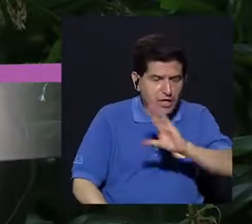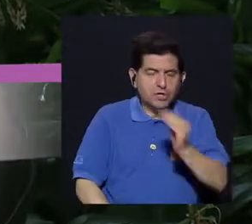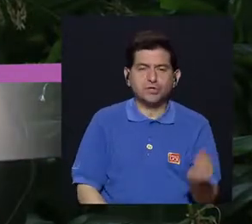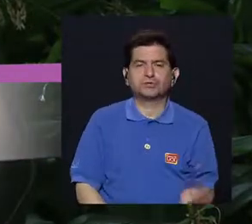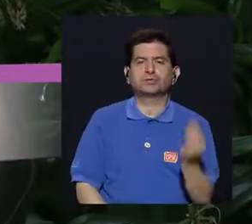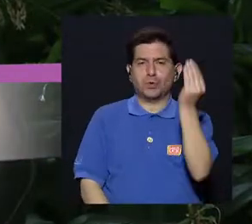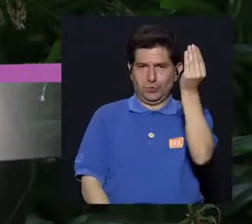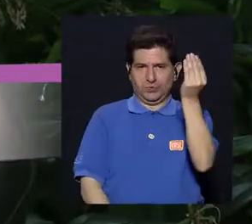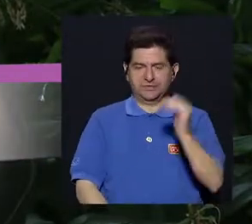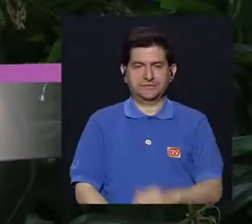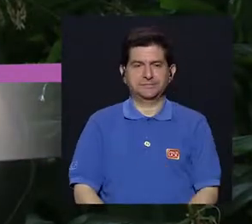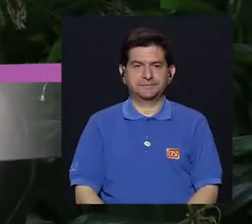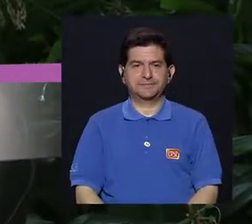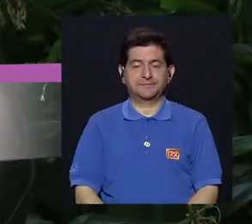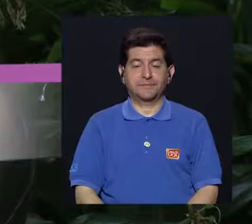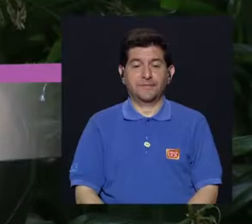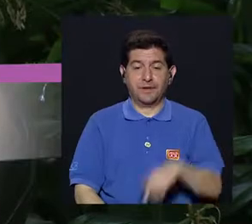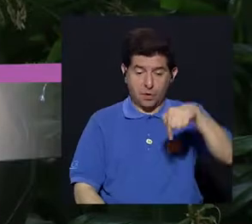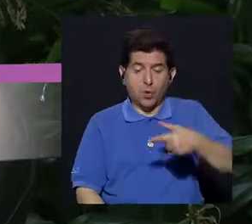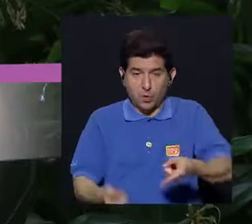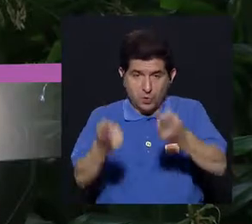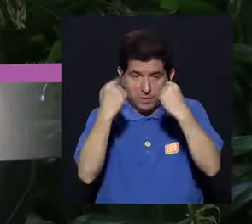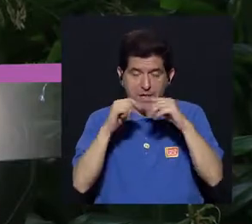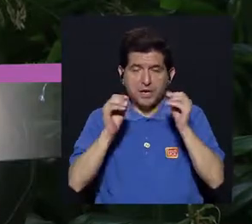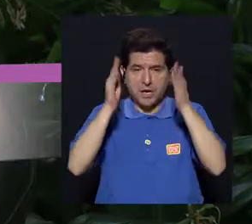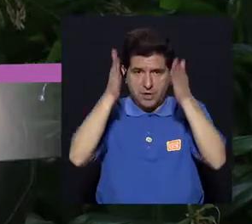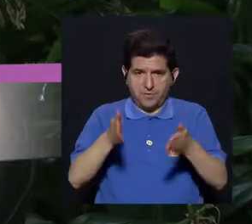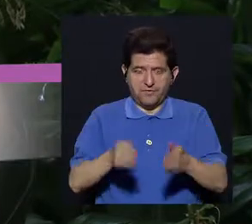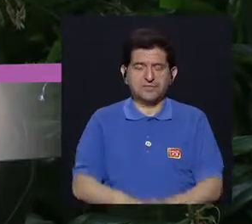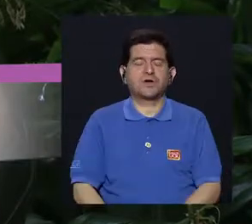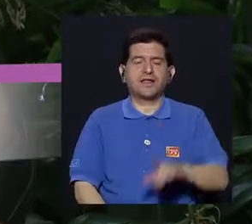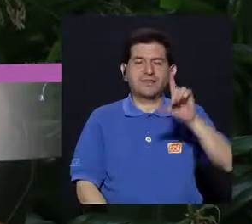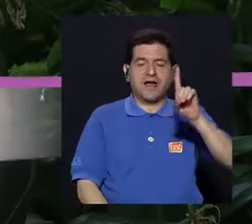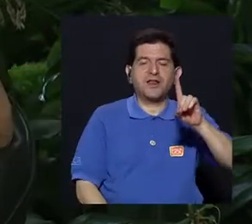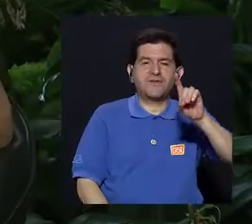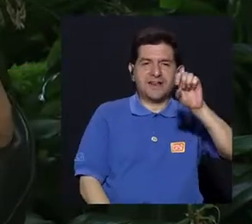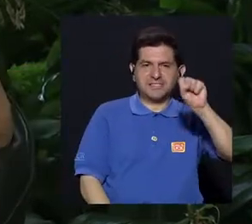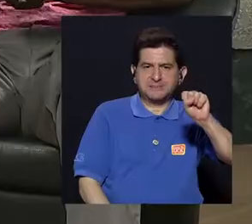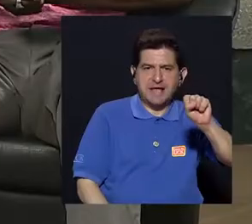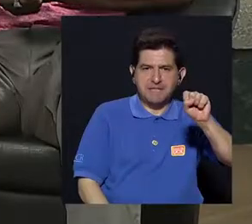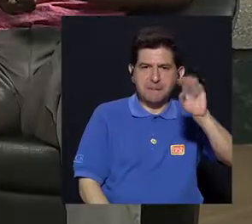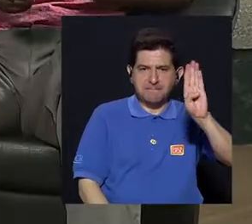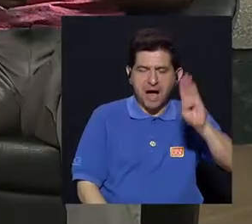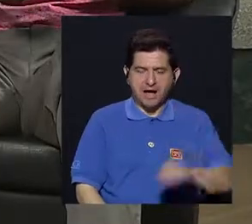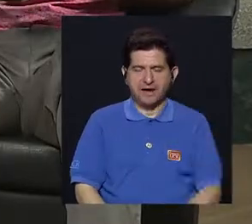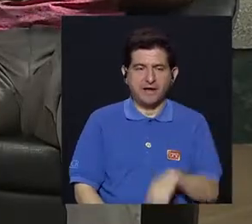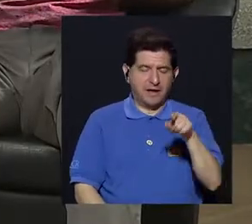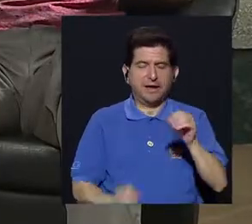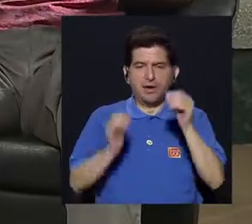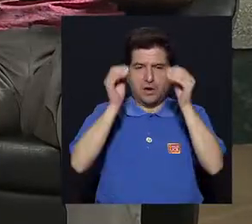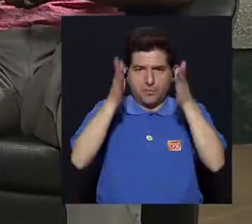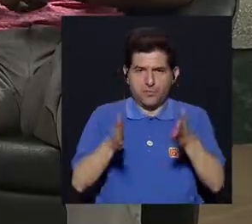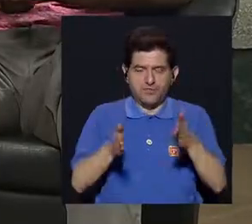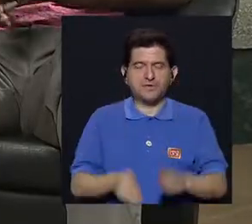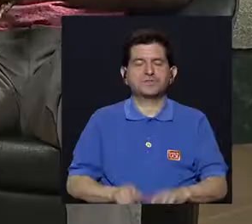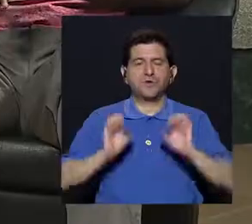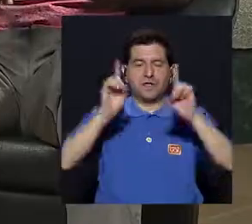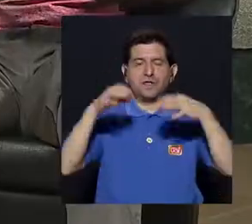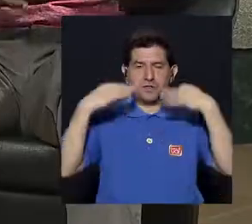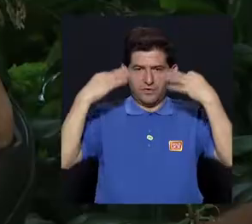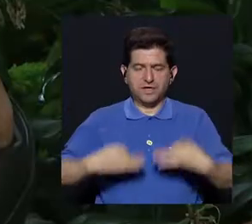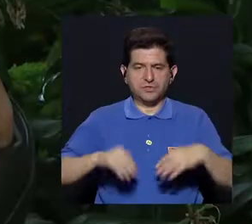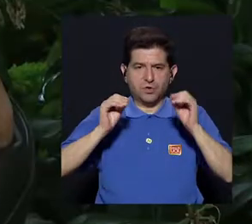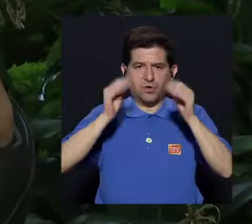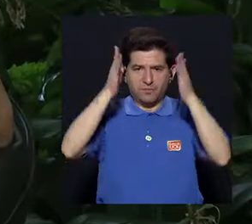ejercicio en niños y en adolescentes, para lo cual contamos con la presencia del profesor Danuel Smith Barr, quien es educador